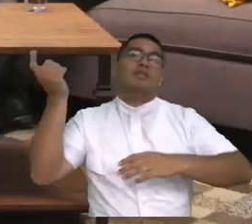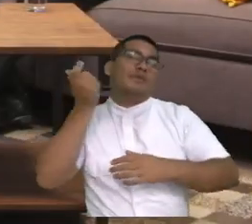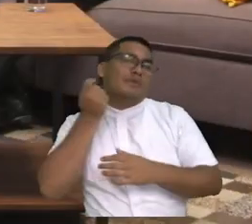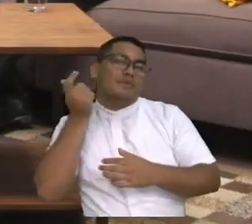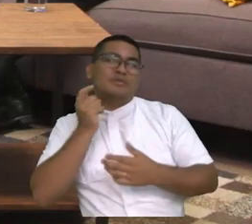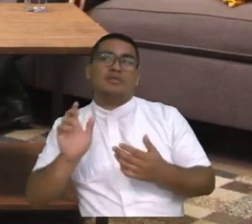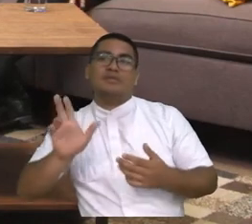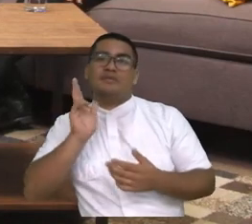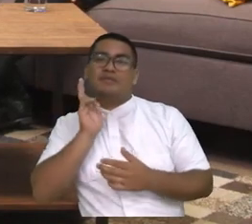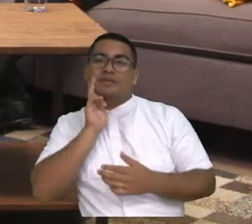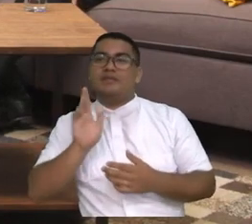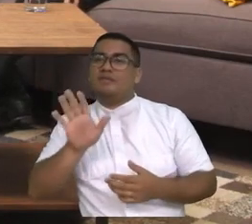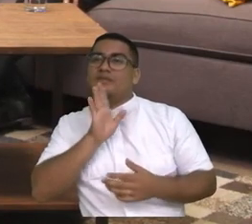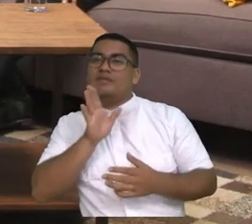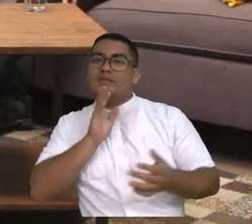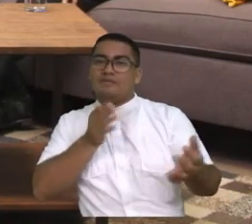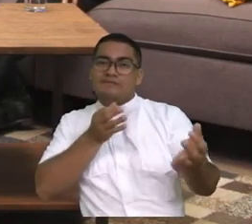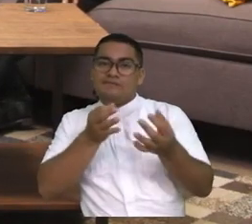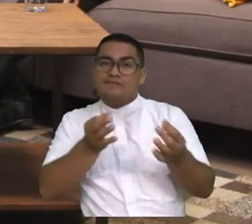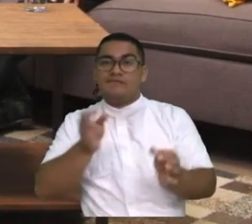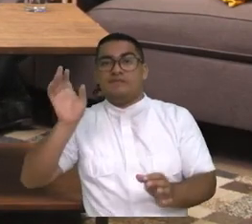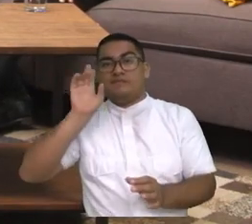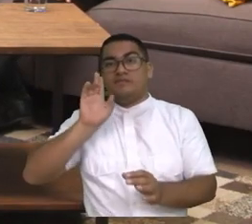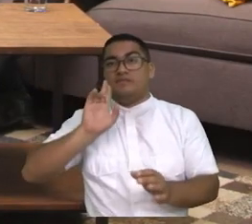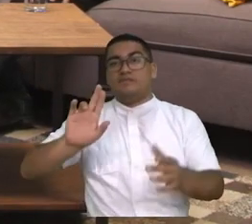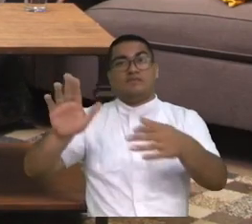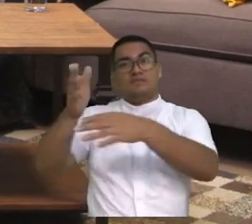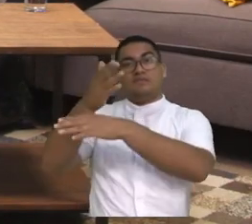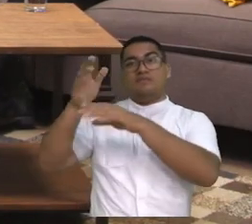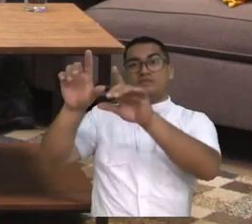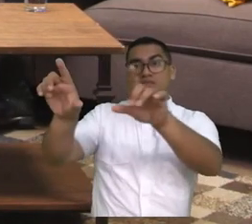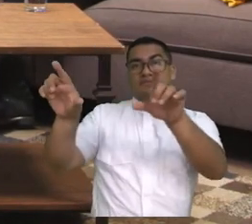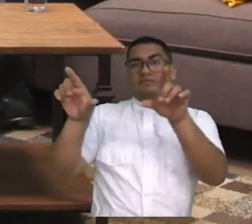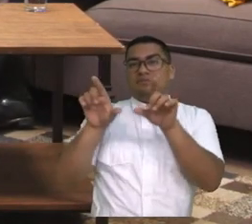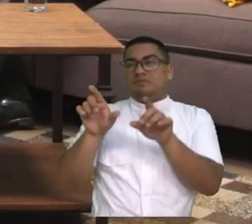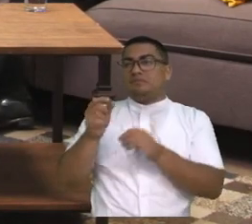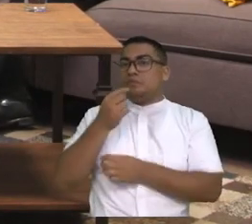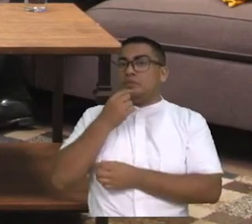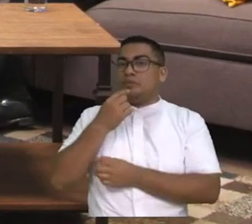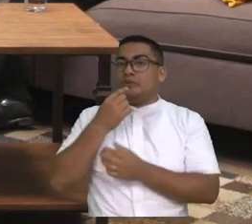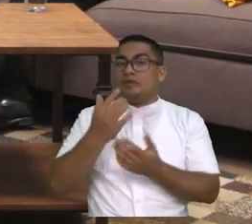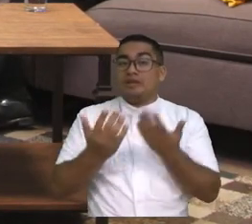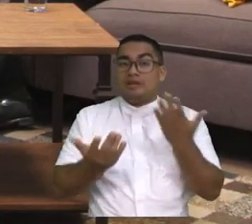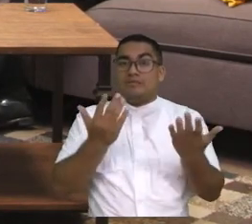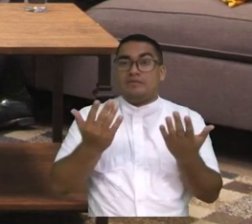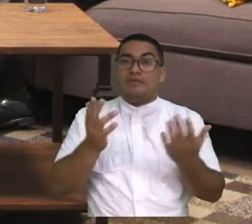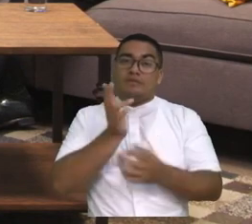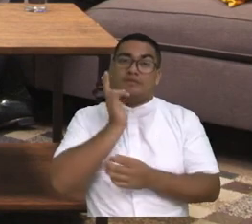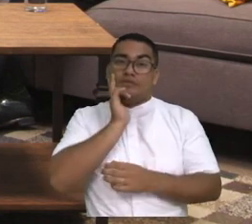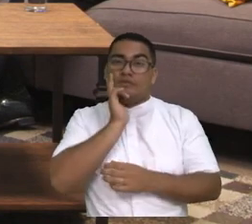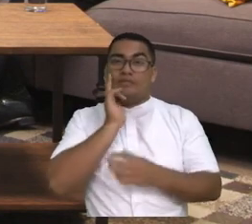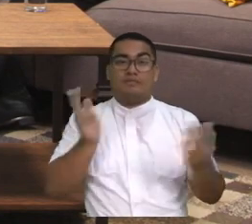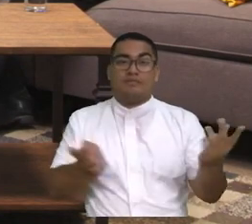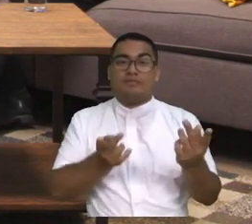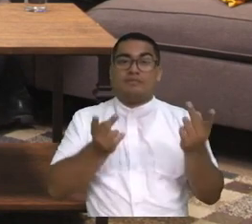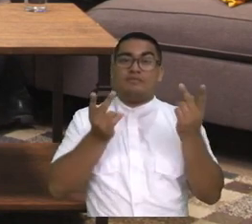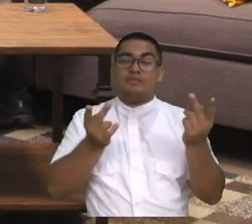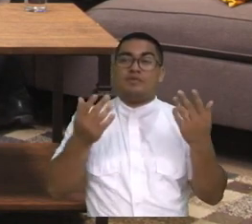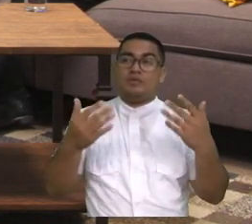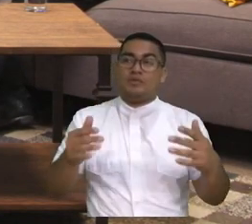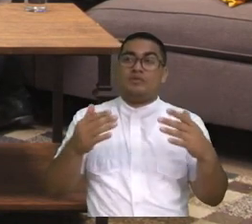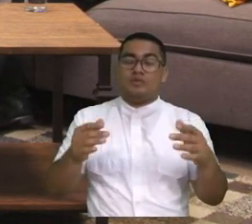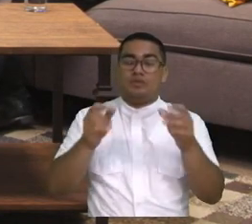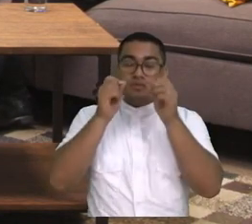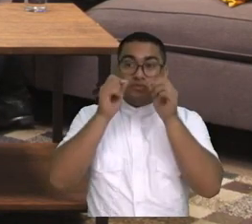Rubén Darío en cualquier universidad. ¿Cuándo? O espacio público. ¿Por qué si estuviese vivo, sería una celebridad súper? Le voy a contar por